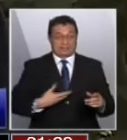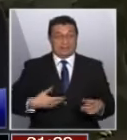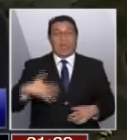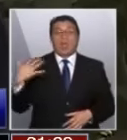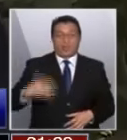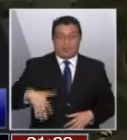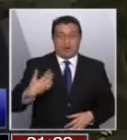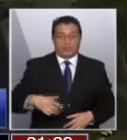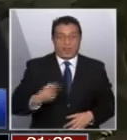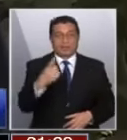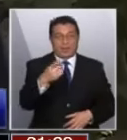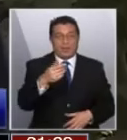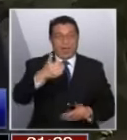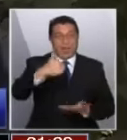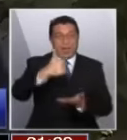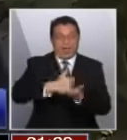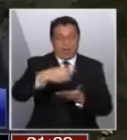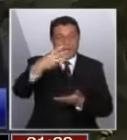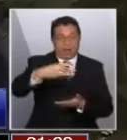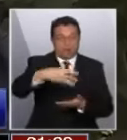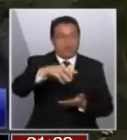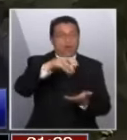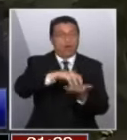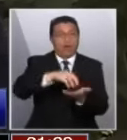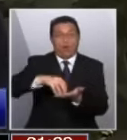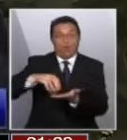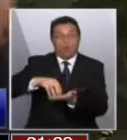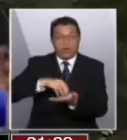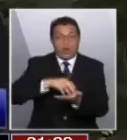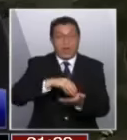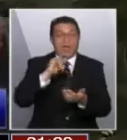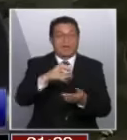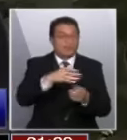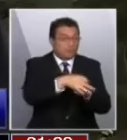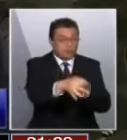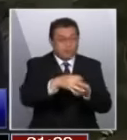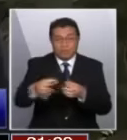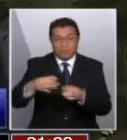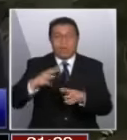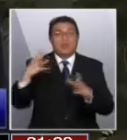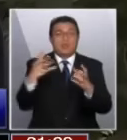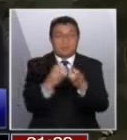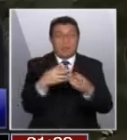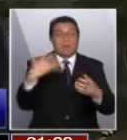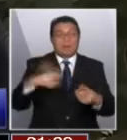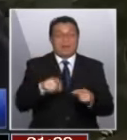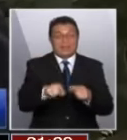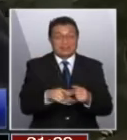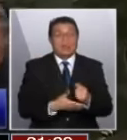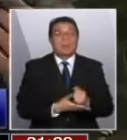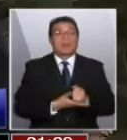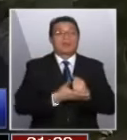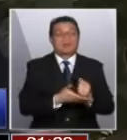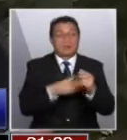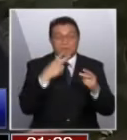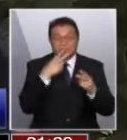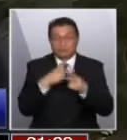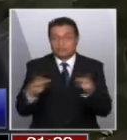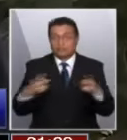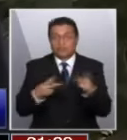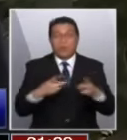importante tener alcaldes de comunas y de sectores muy poblados importantes porque eso ayuda a difundir